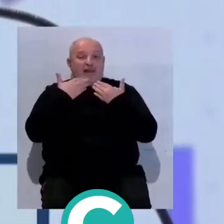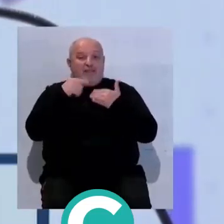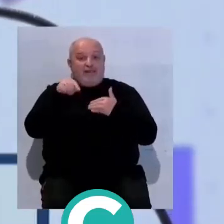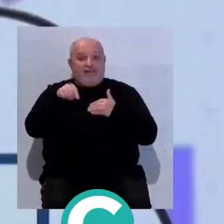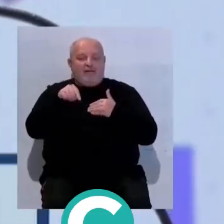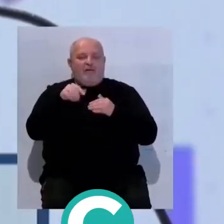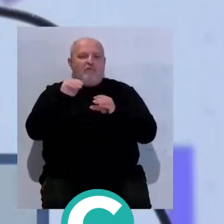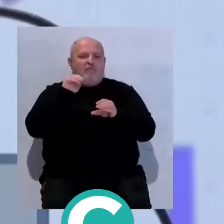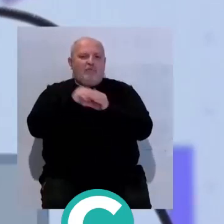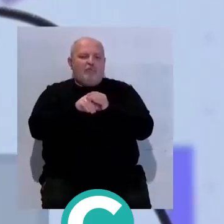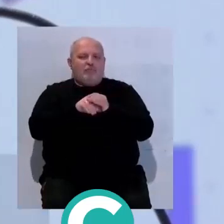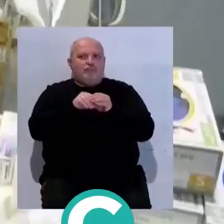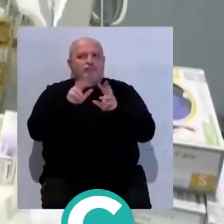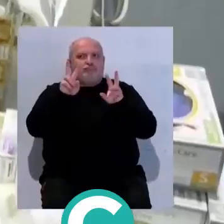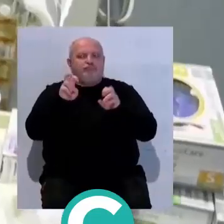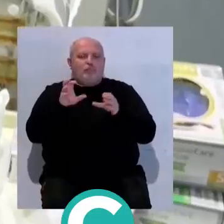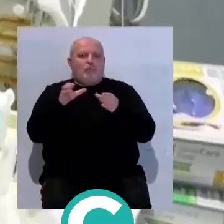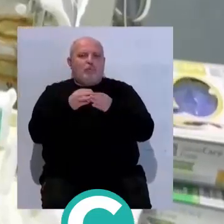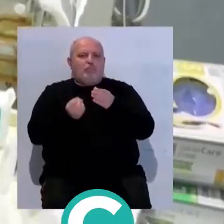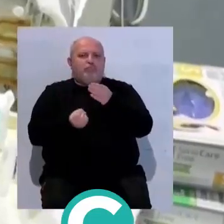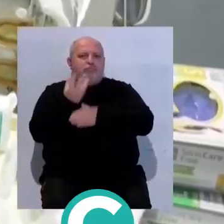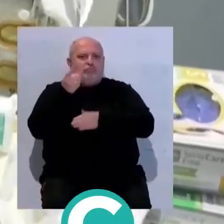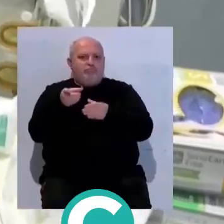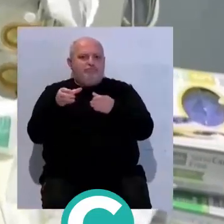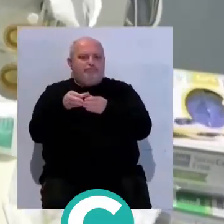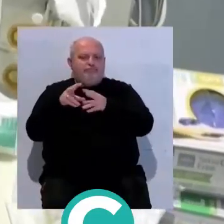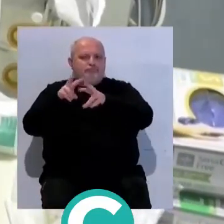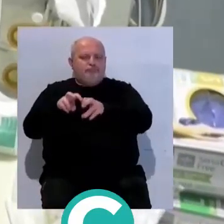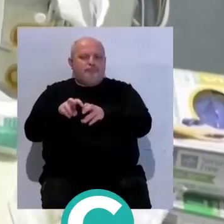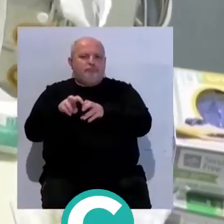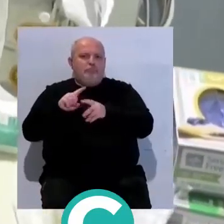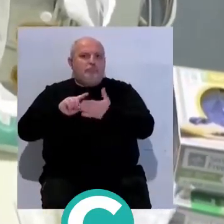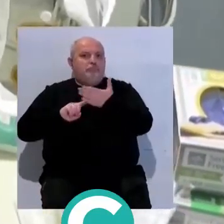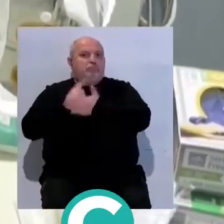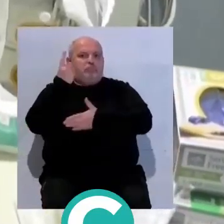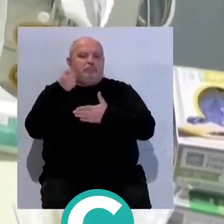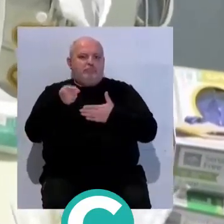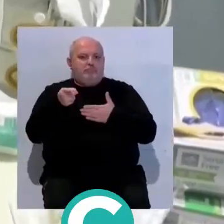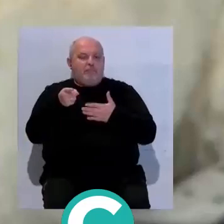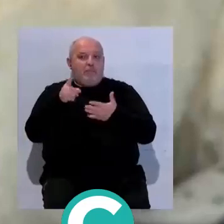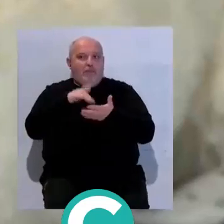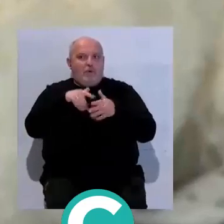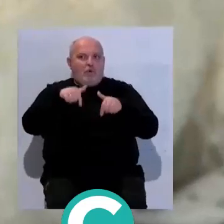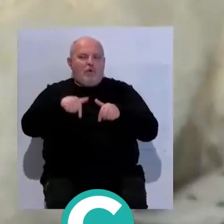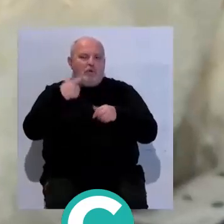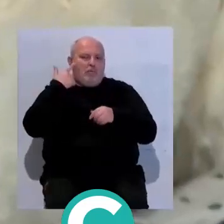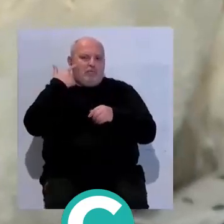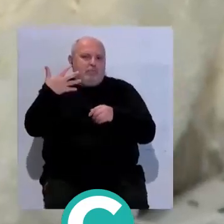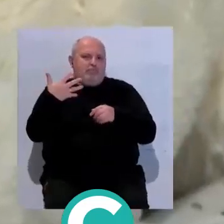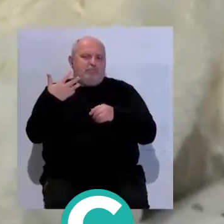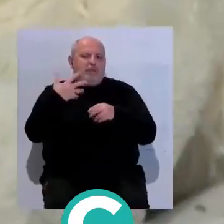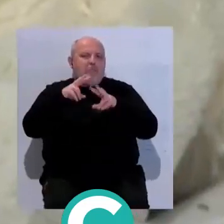estos fondos ha podido establecer un grupo multidisciplinar y pionero, que son hoy en día pues, referentes